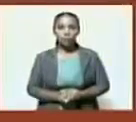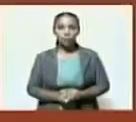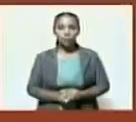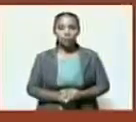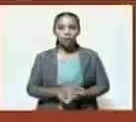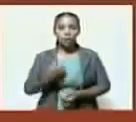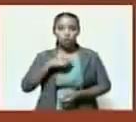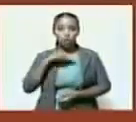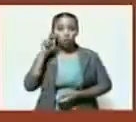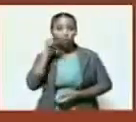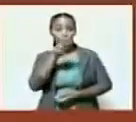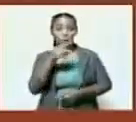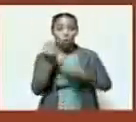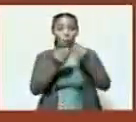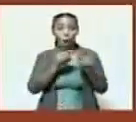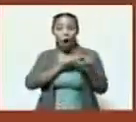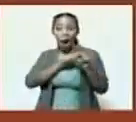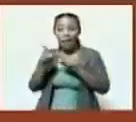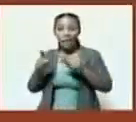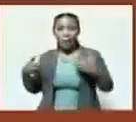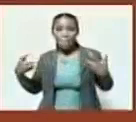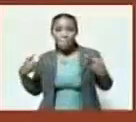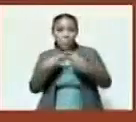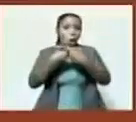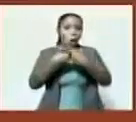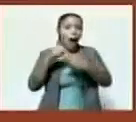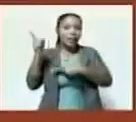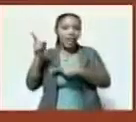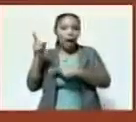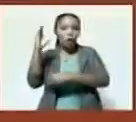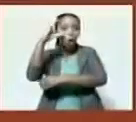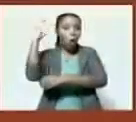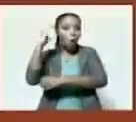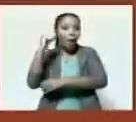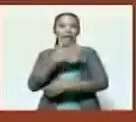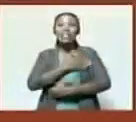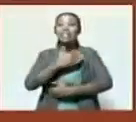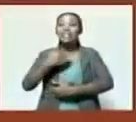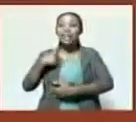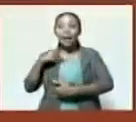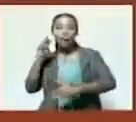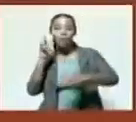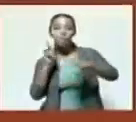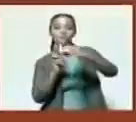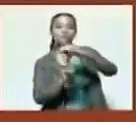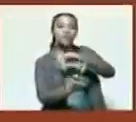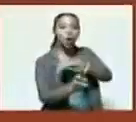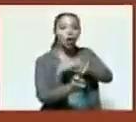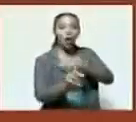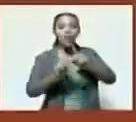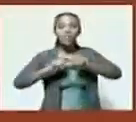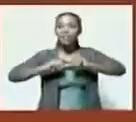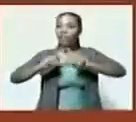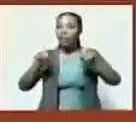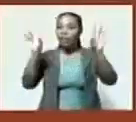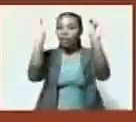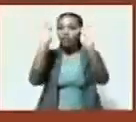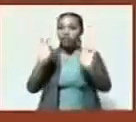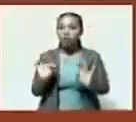Hemos visto pues cómo ese conflicto en Colombia pretende proyectarse de distintas